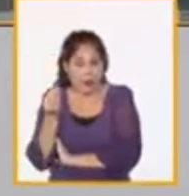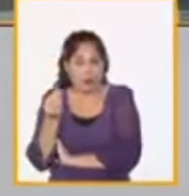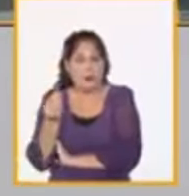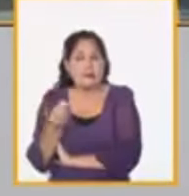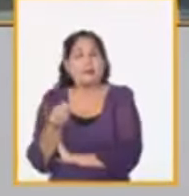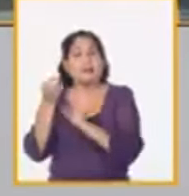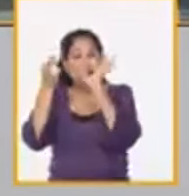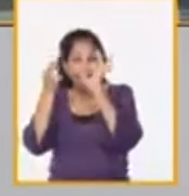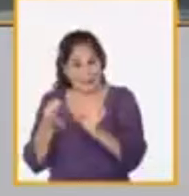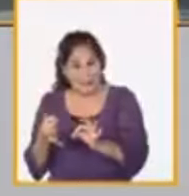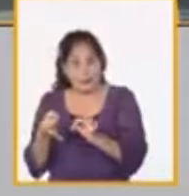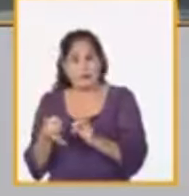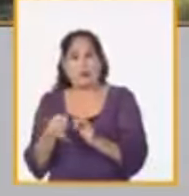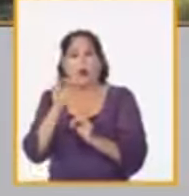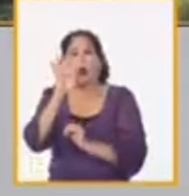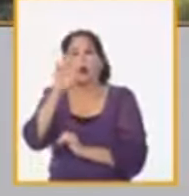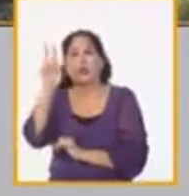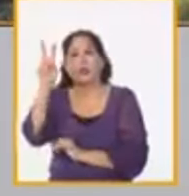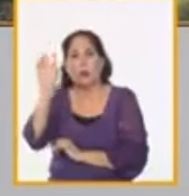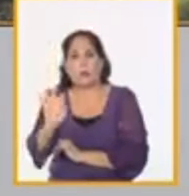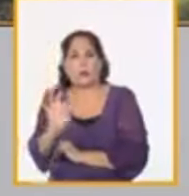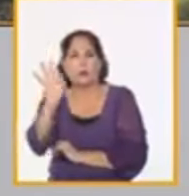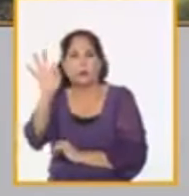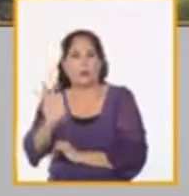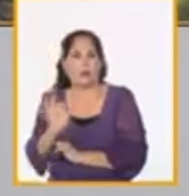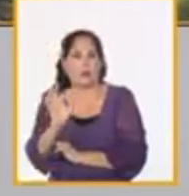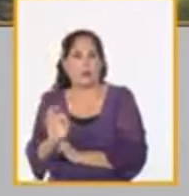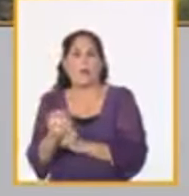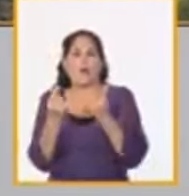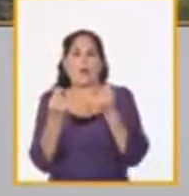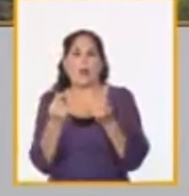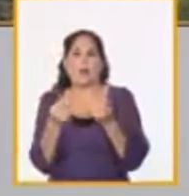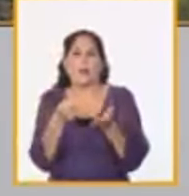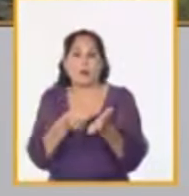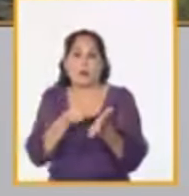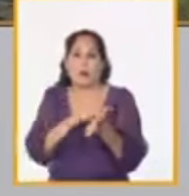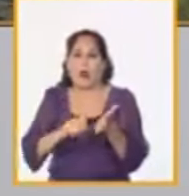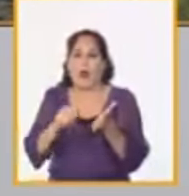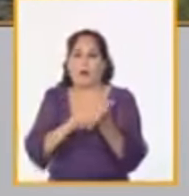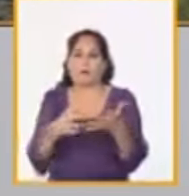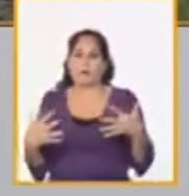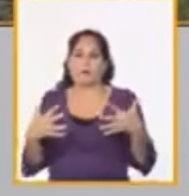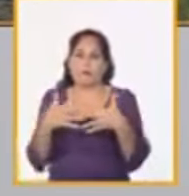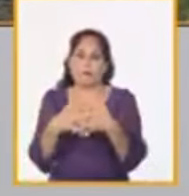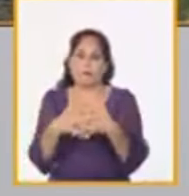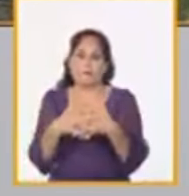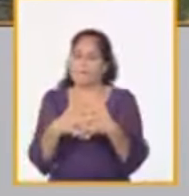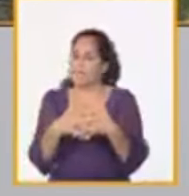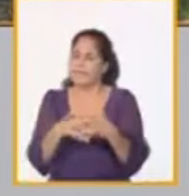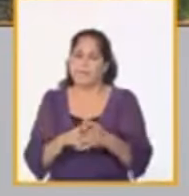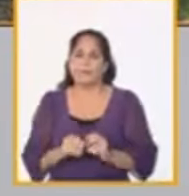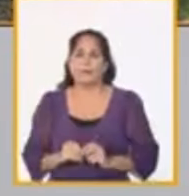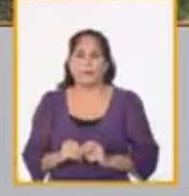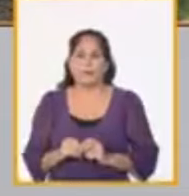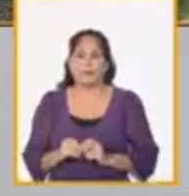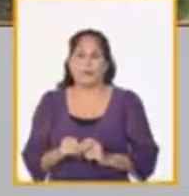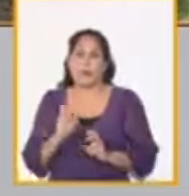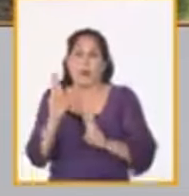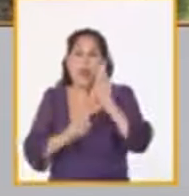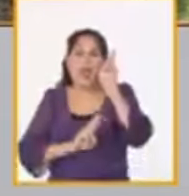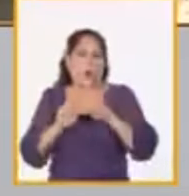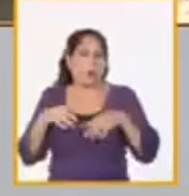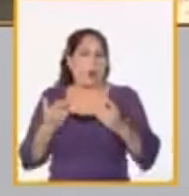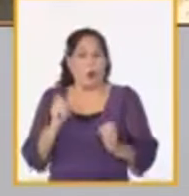aseguró el 82% de financiamiento para ese plan. Y el acuerdo fue que